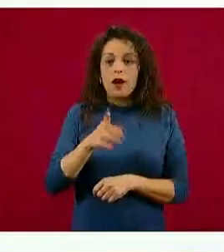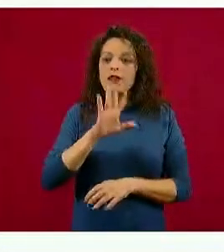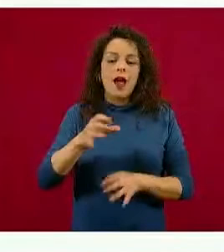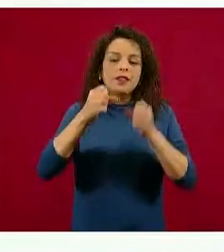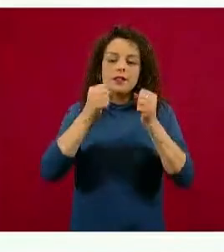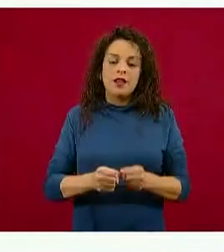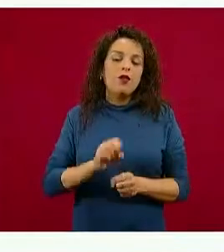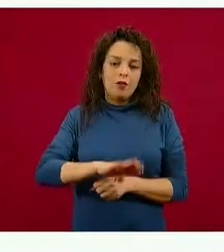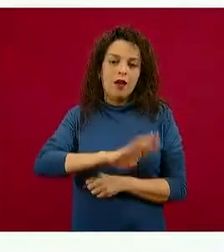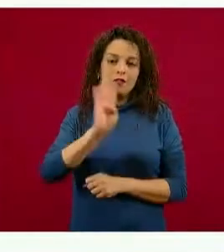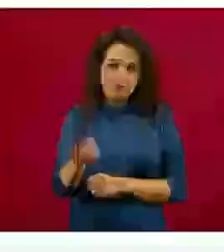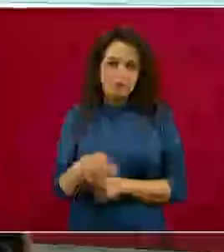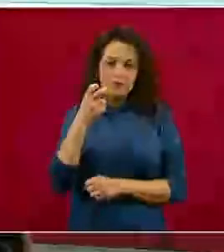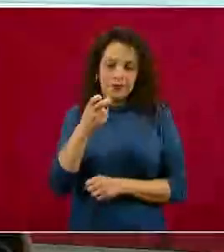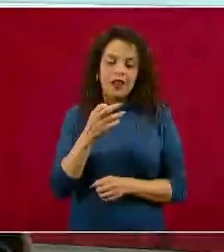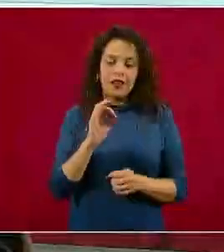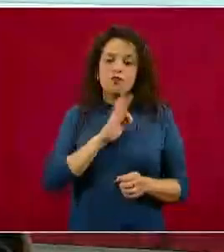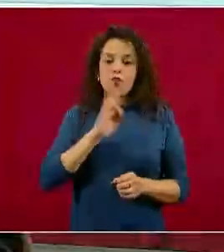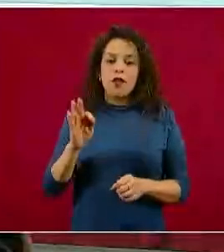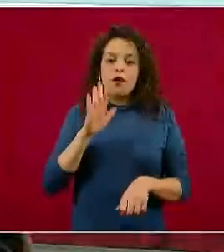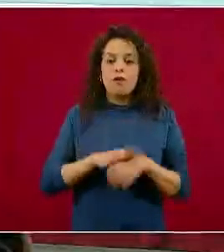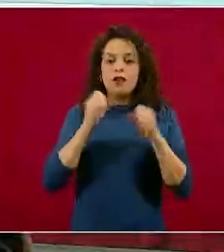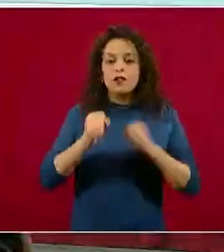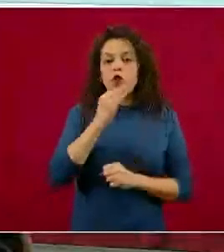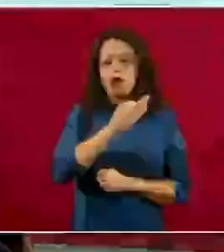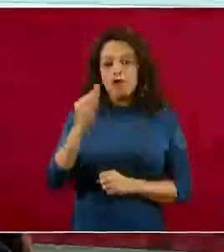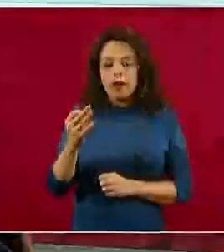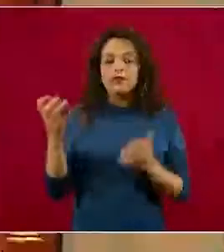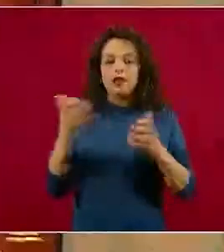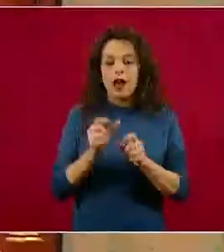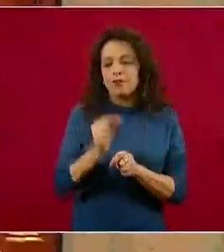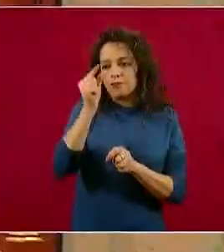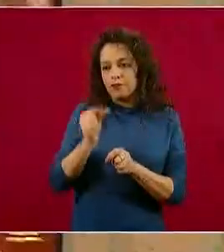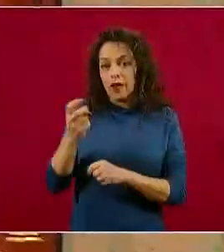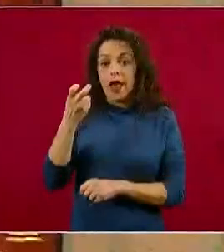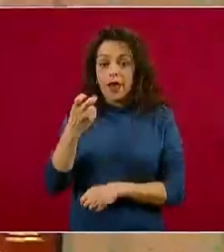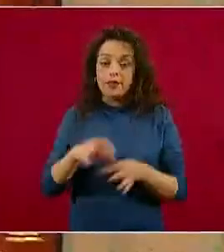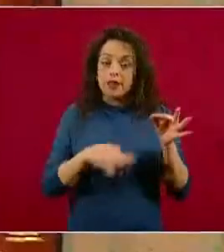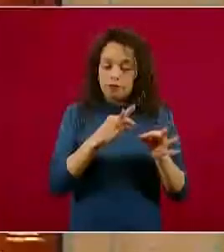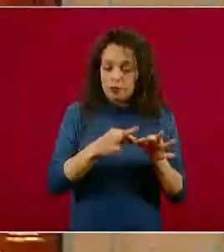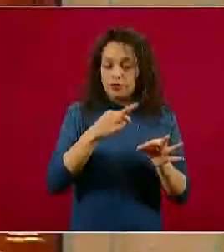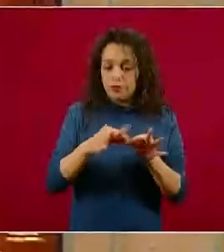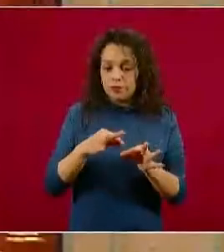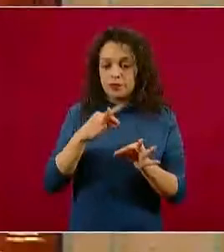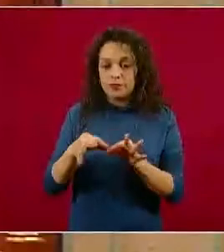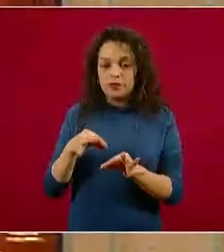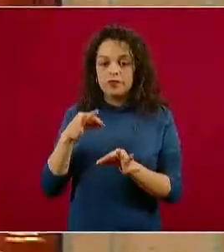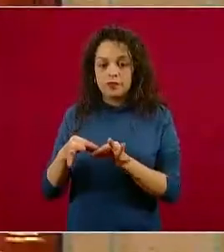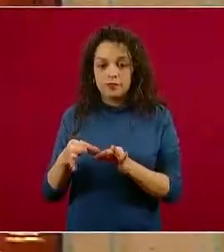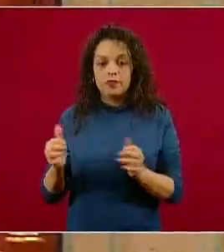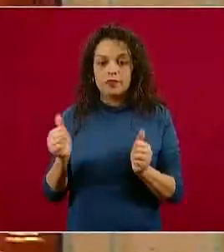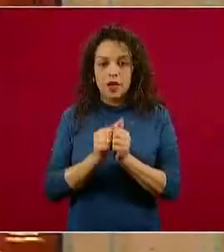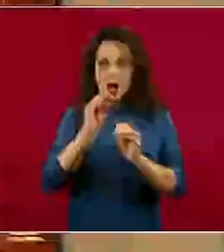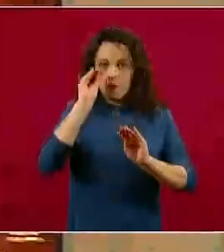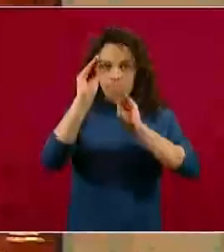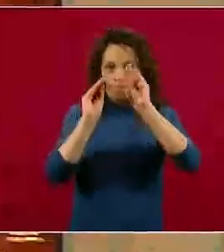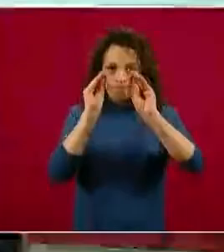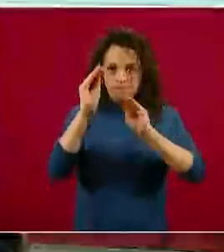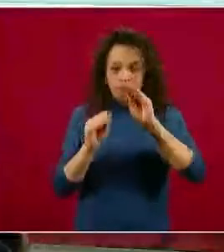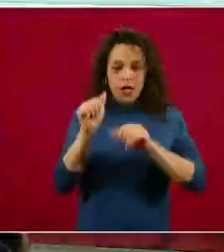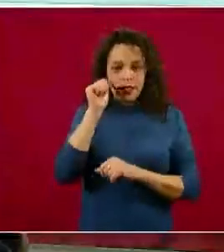mismas. Y bueno, vamos a estar también dando un seguimiento puntual y presentando o actualizando este gráfico para